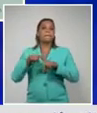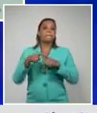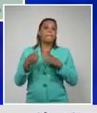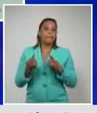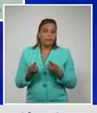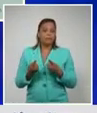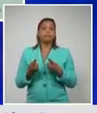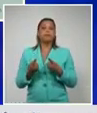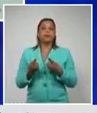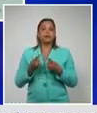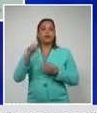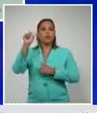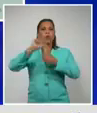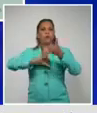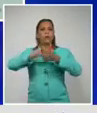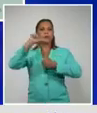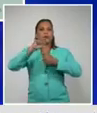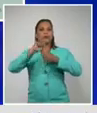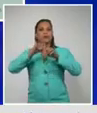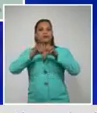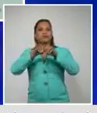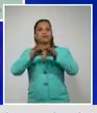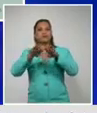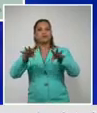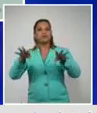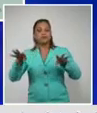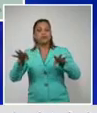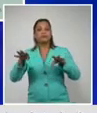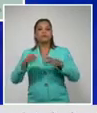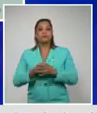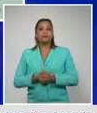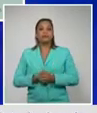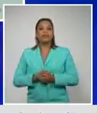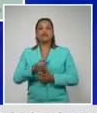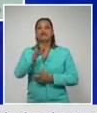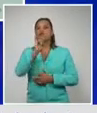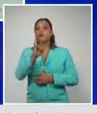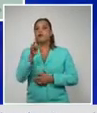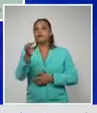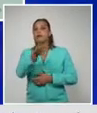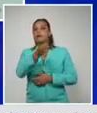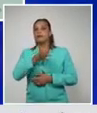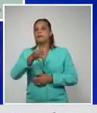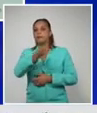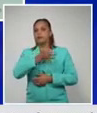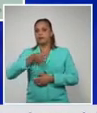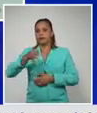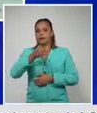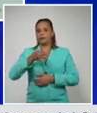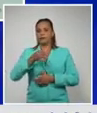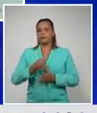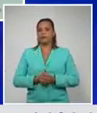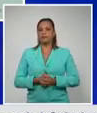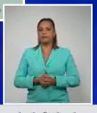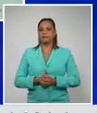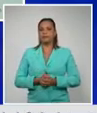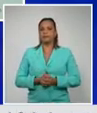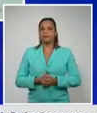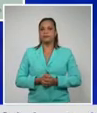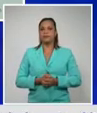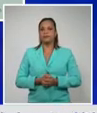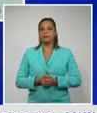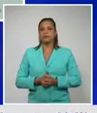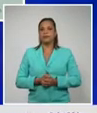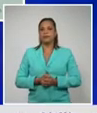su comportamiento, con una dispersión en 9 de sus 11 municipios. San Antonio de